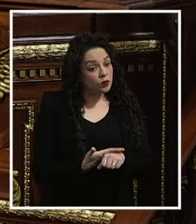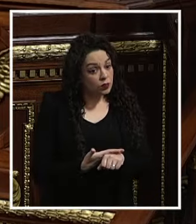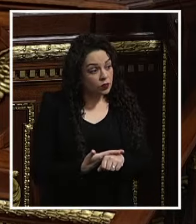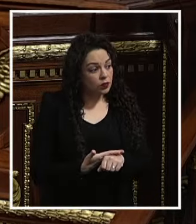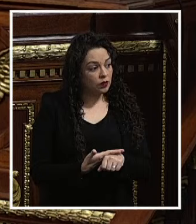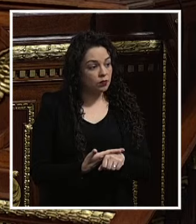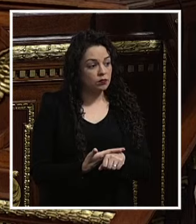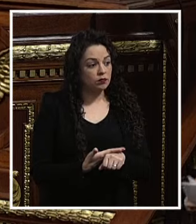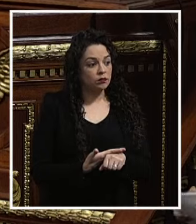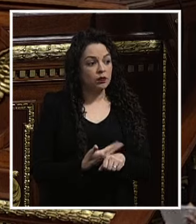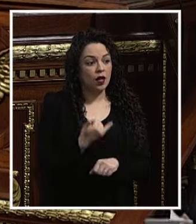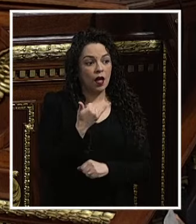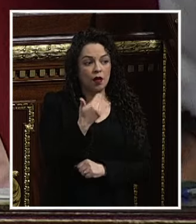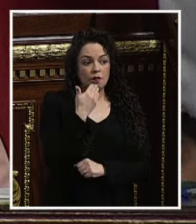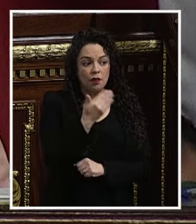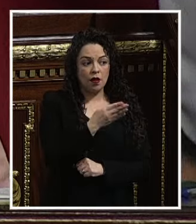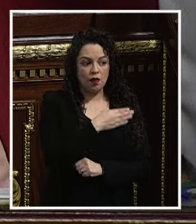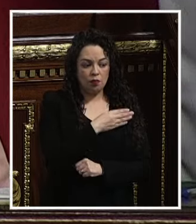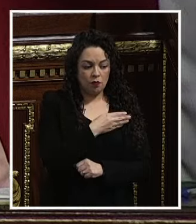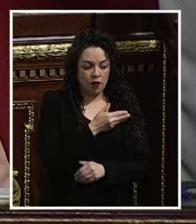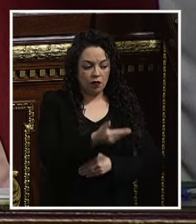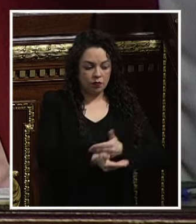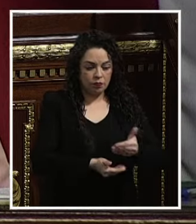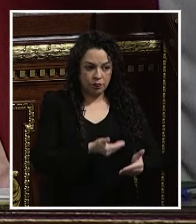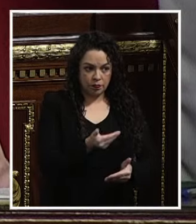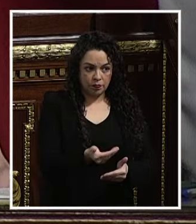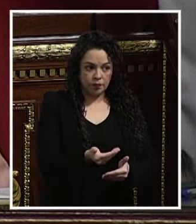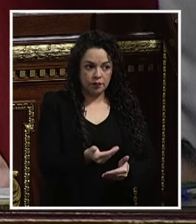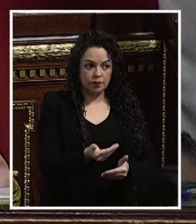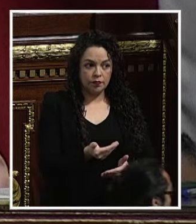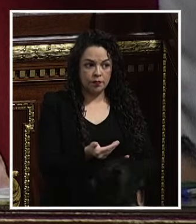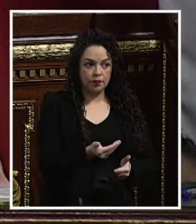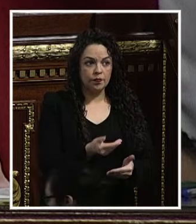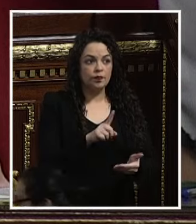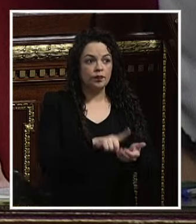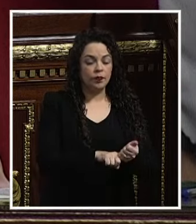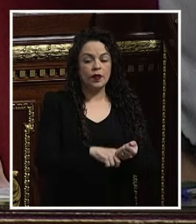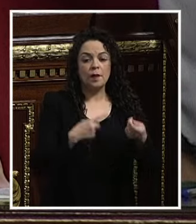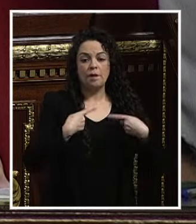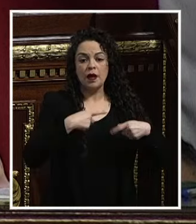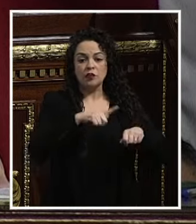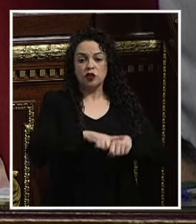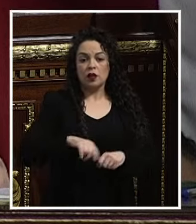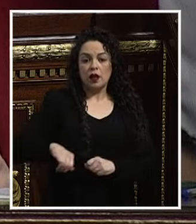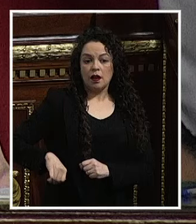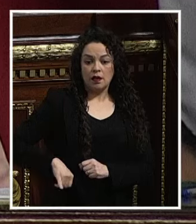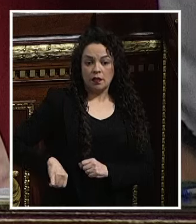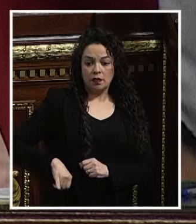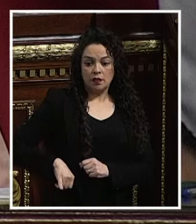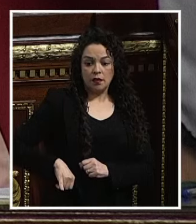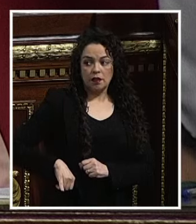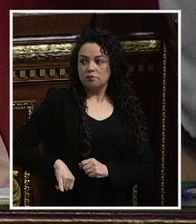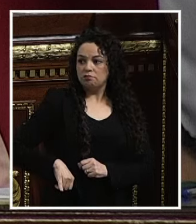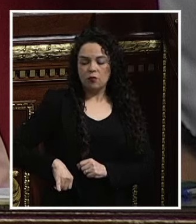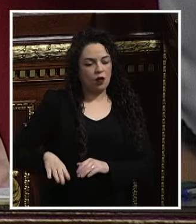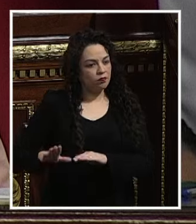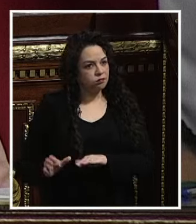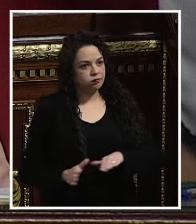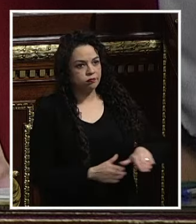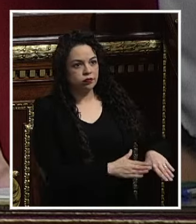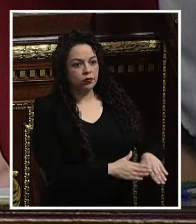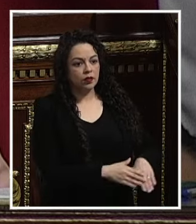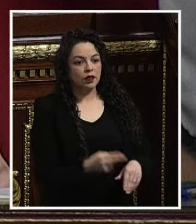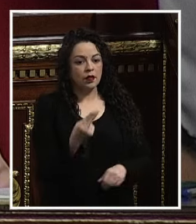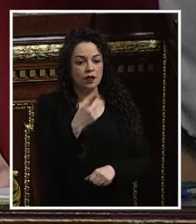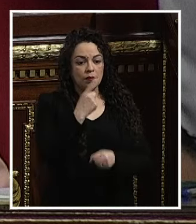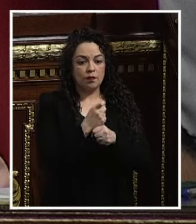a desterrar las mezquindades e intereses personales para anteponer los beneficios